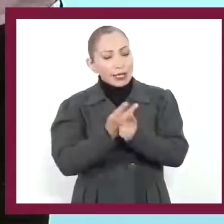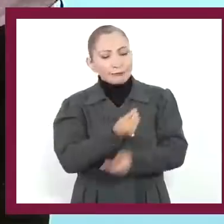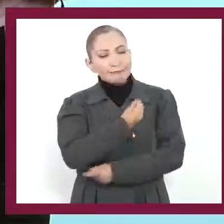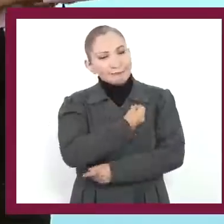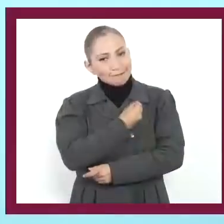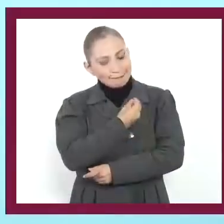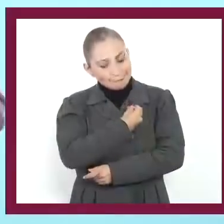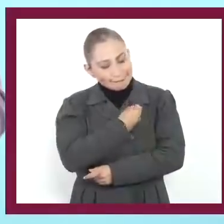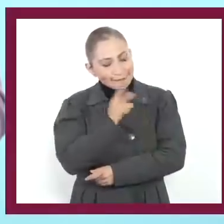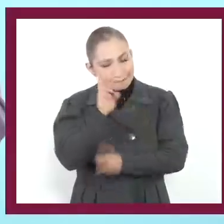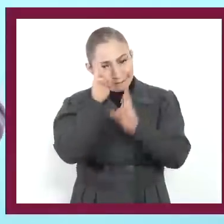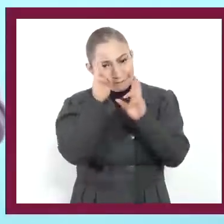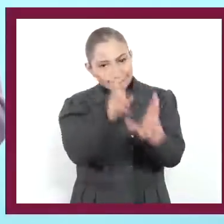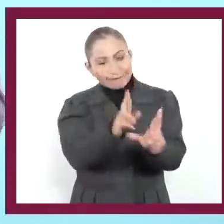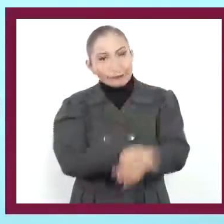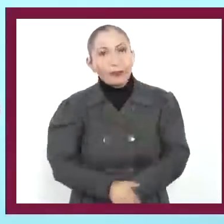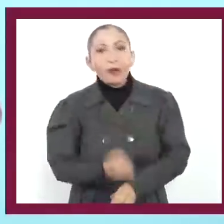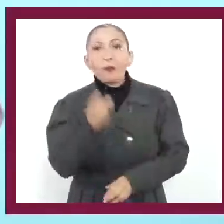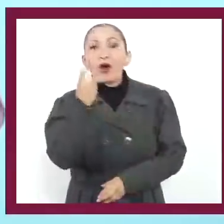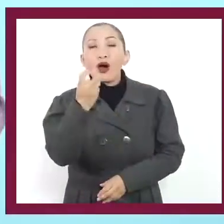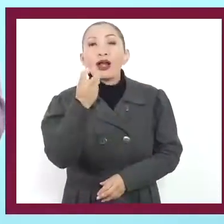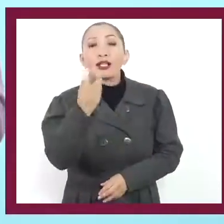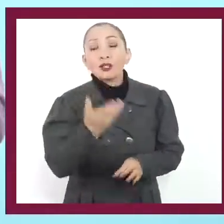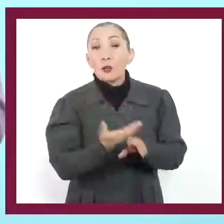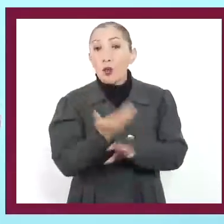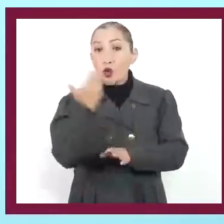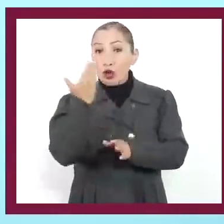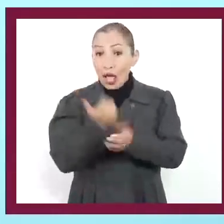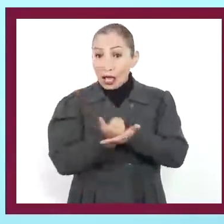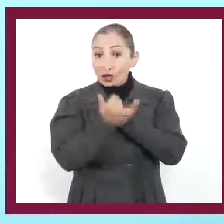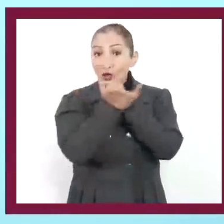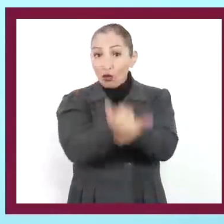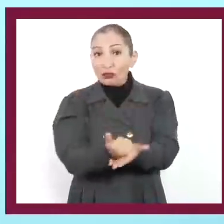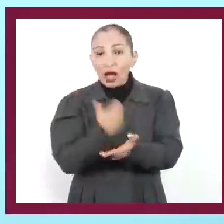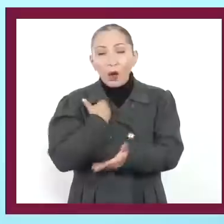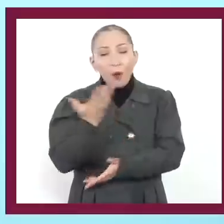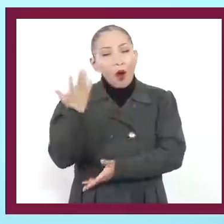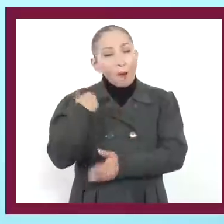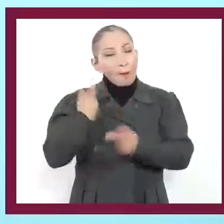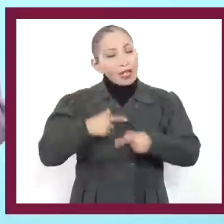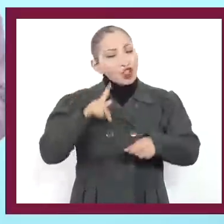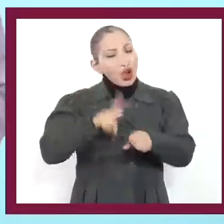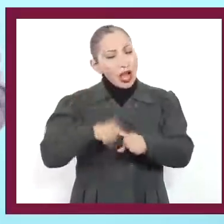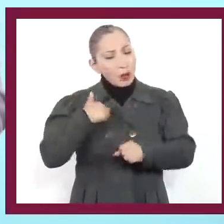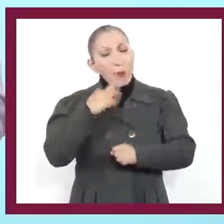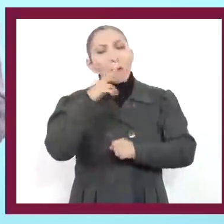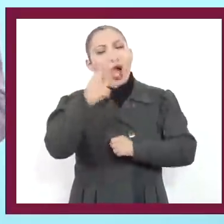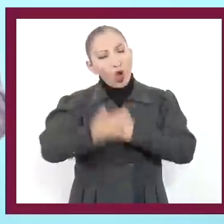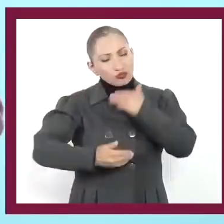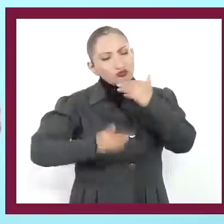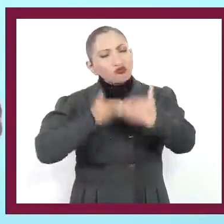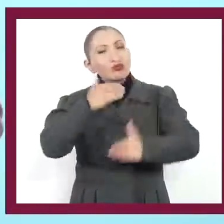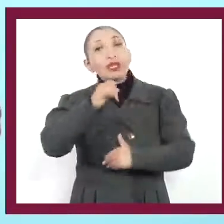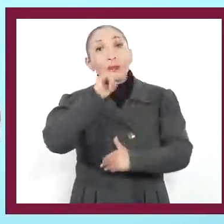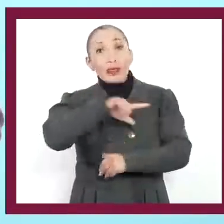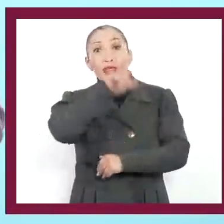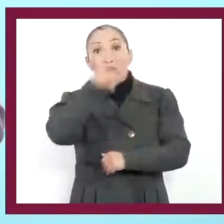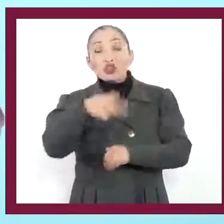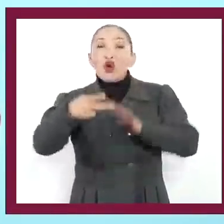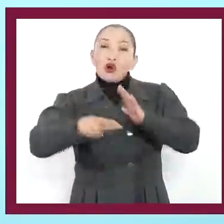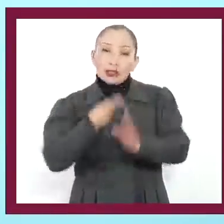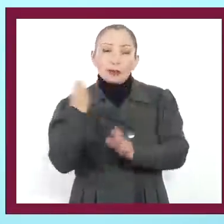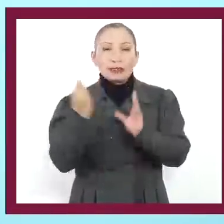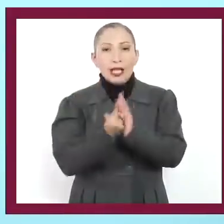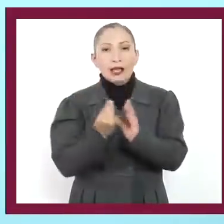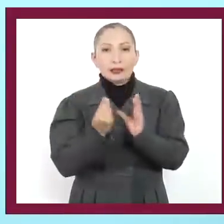tolerancia, lo cual les será de mucha ayuda en su crecimiento personal y también cuando regresen a su